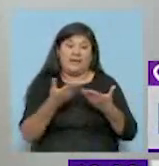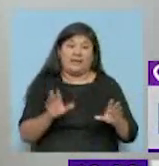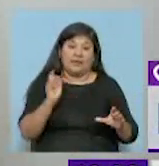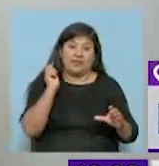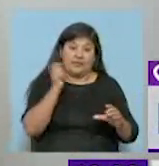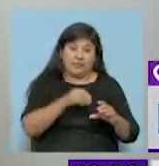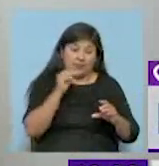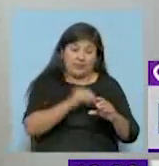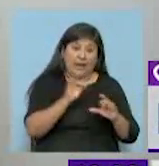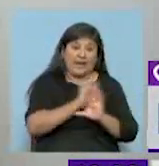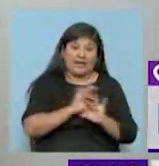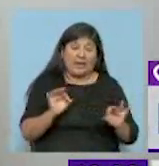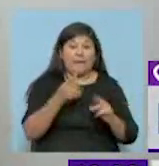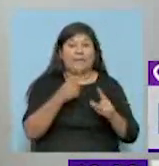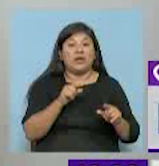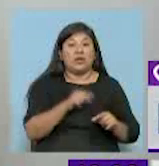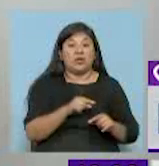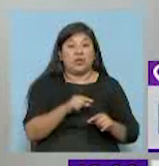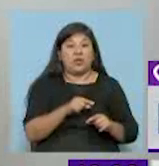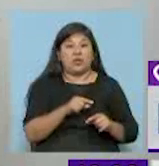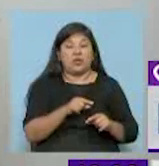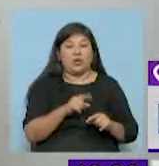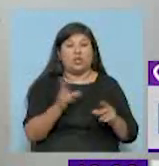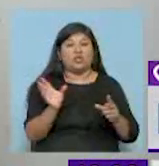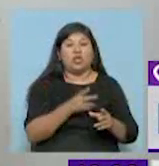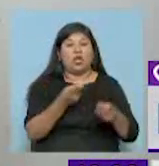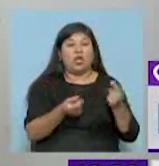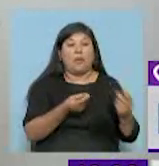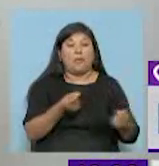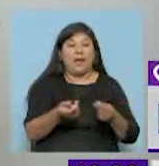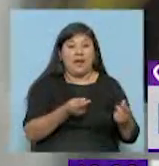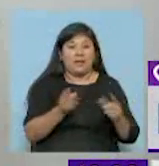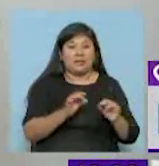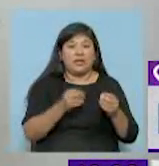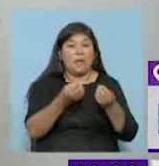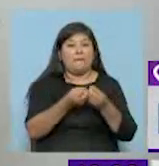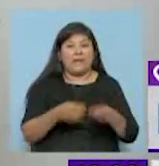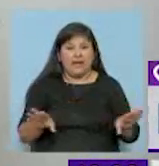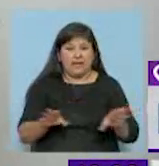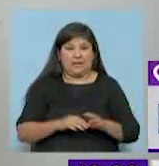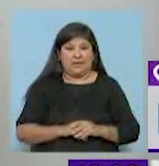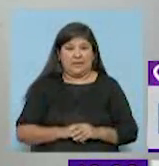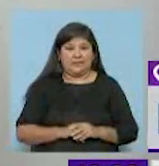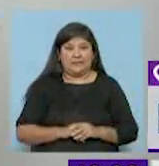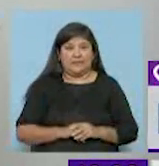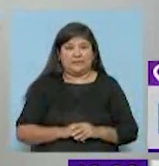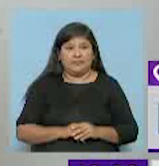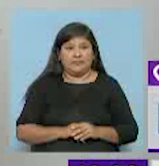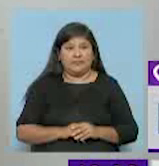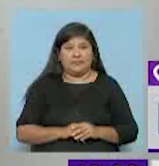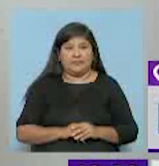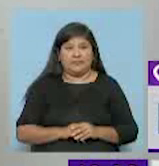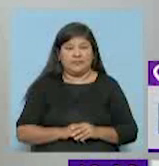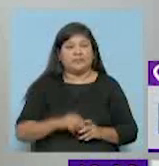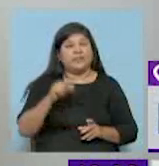venía pagando lamentablemente lo pierde, porque eso no se recupera. Bien. Ahora, por ejemplo, con respecto a los